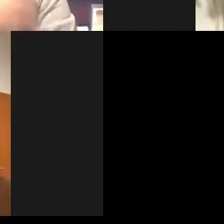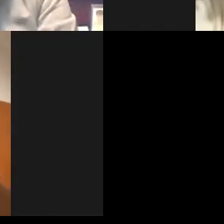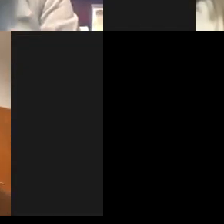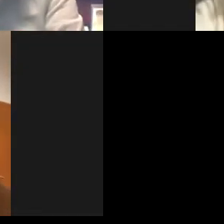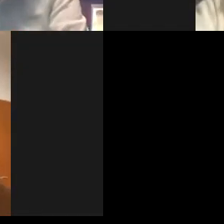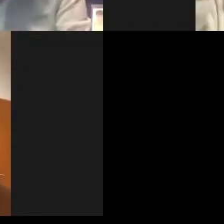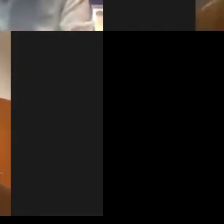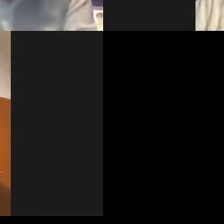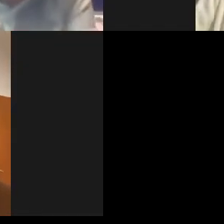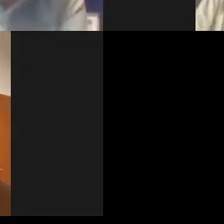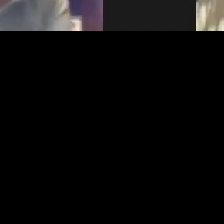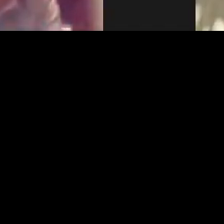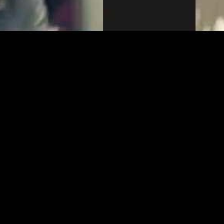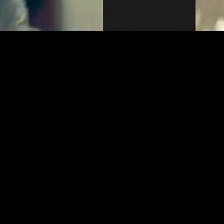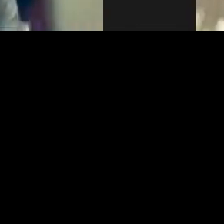Diputadas y diputados,